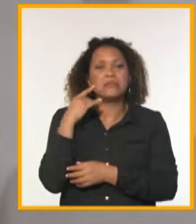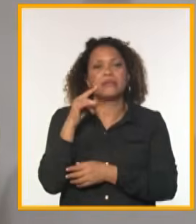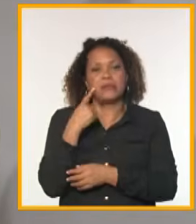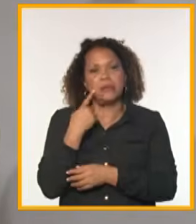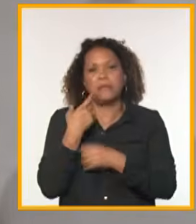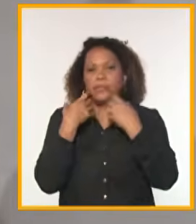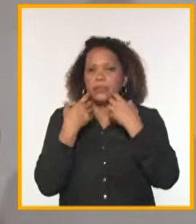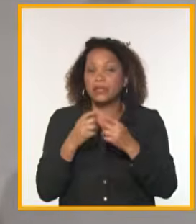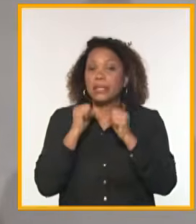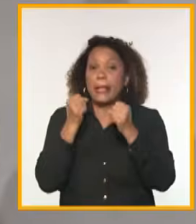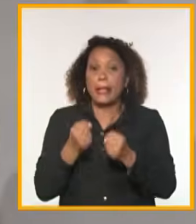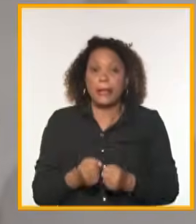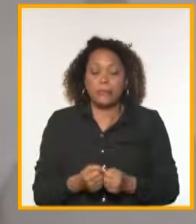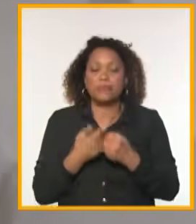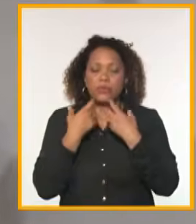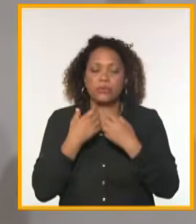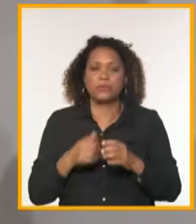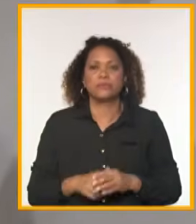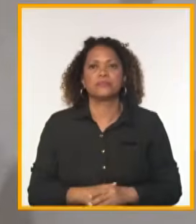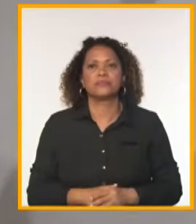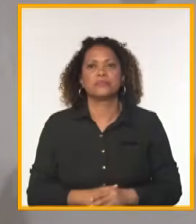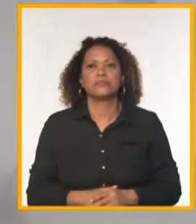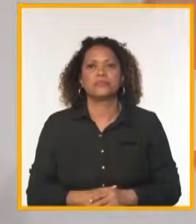muy fuerte y muy importante sobre este tema.